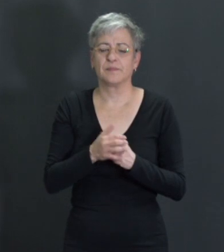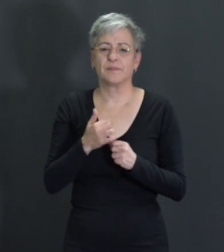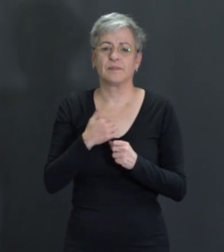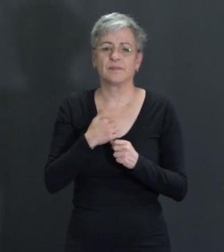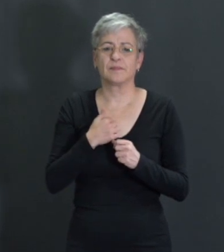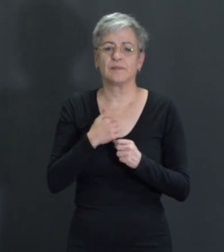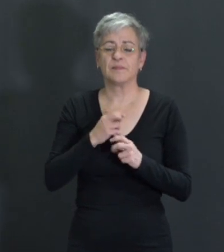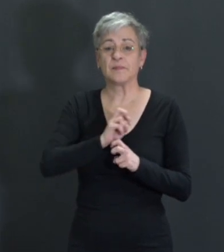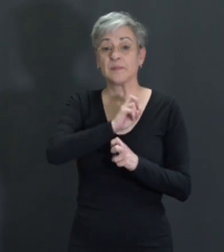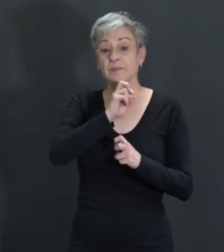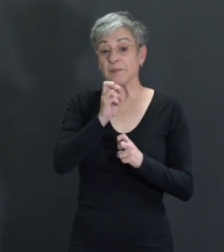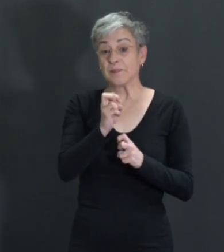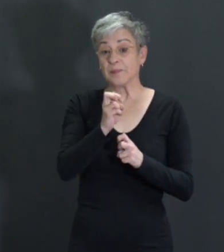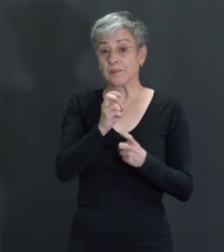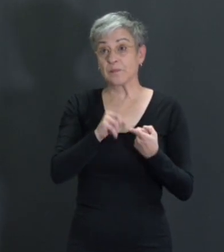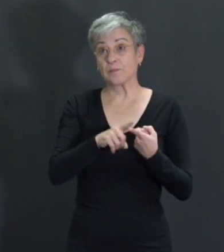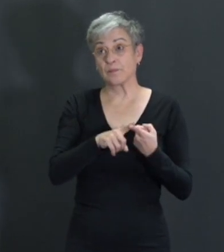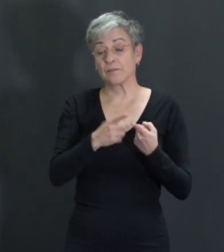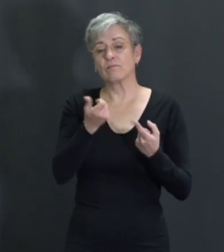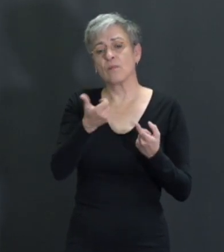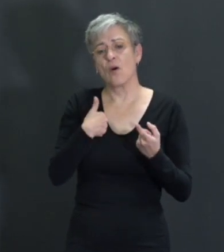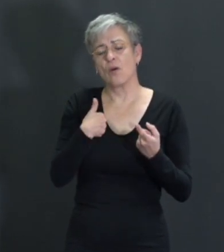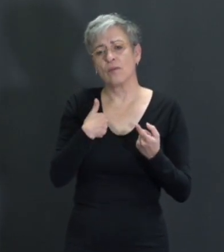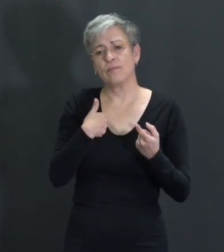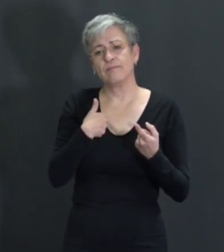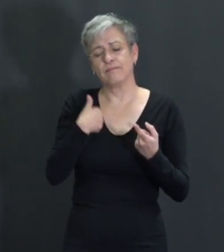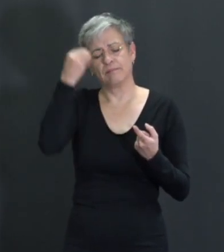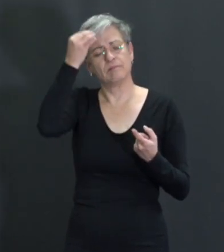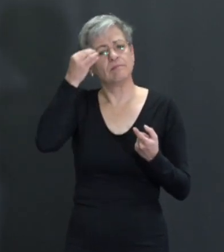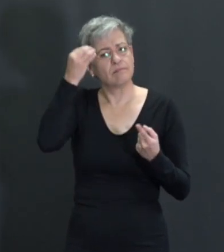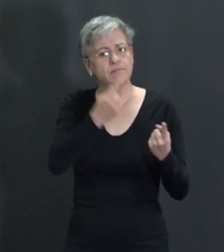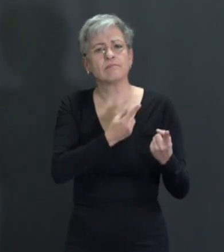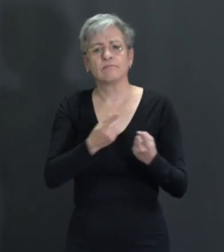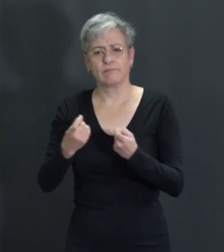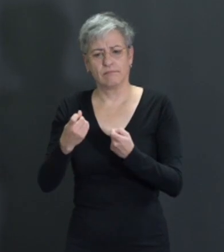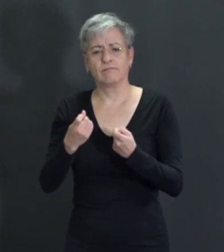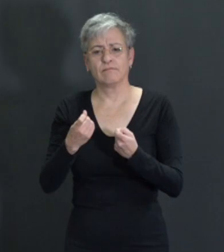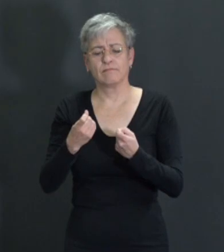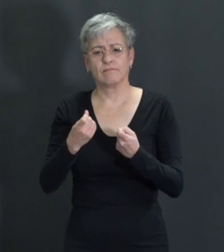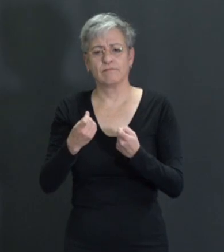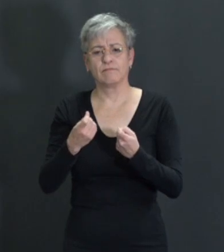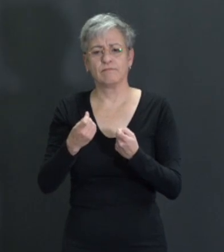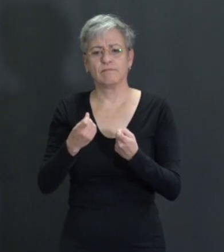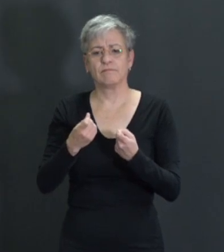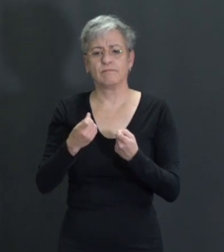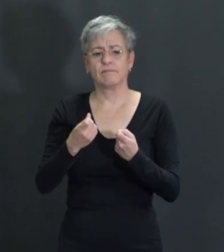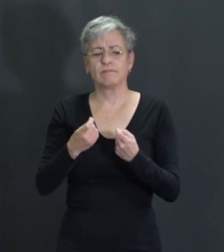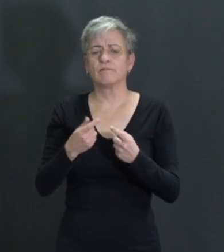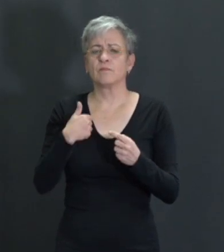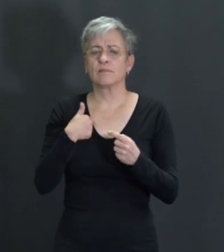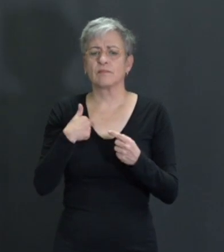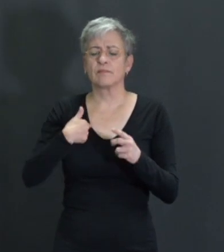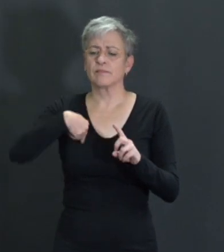luego hay otra parte que sí que creo que es necesario delimitar, ¿no? Cuando hablamos de personas